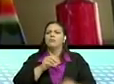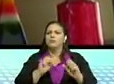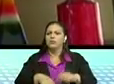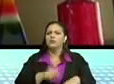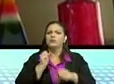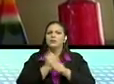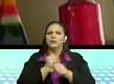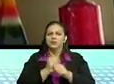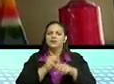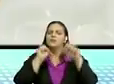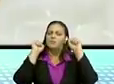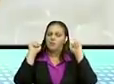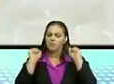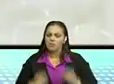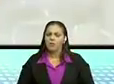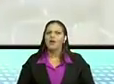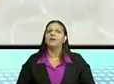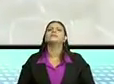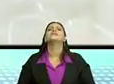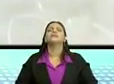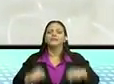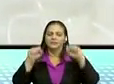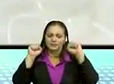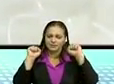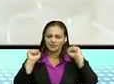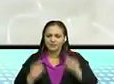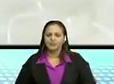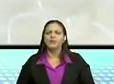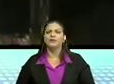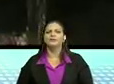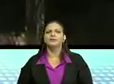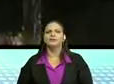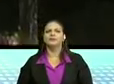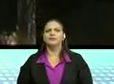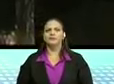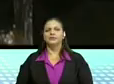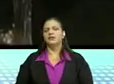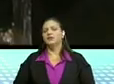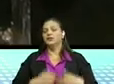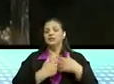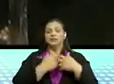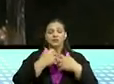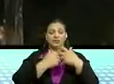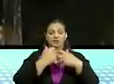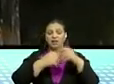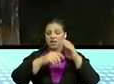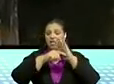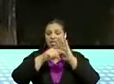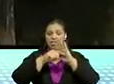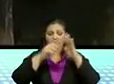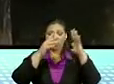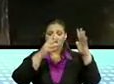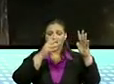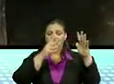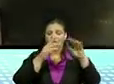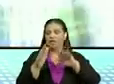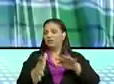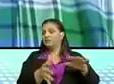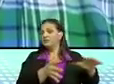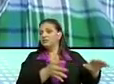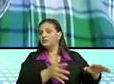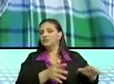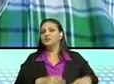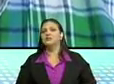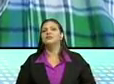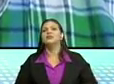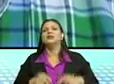¡Sí se puede! ¡Sí se puede! A pesar de estar rodeado de problemas negativos, de gente tóxica que ha venido acá,